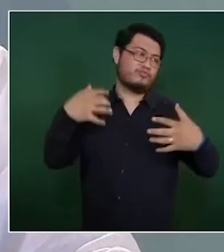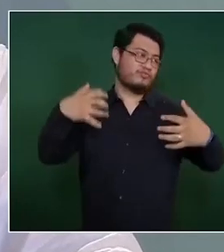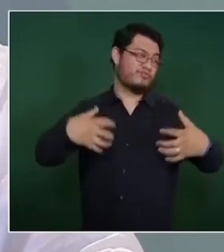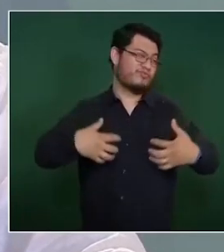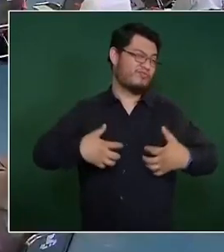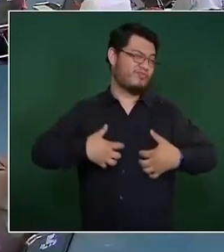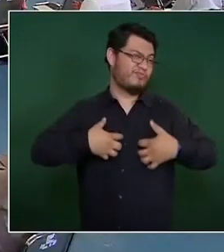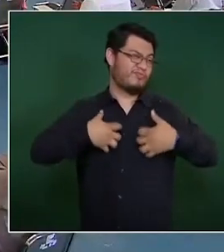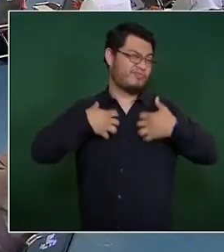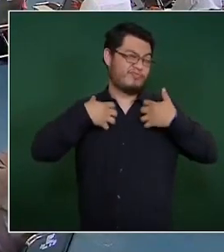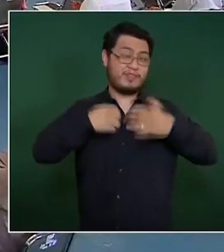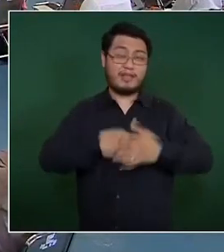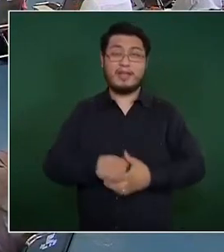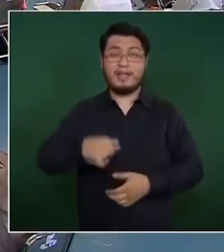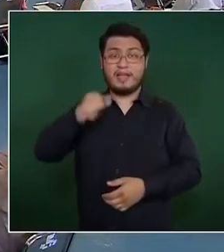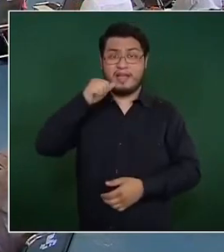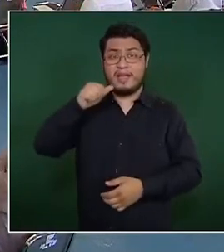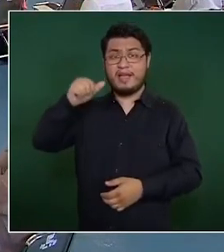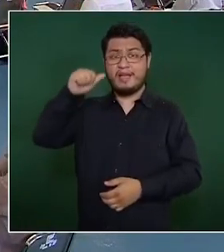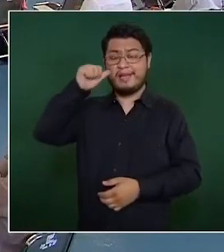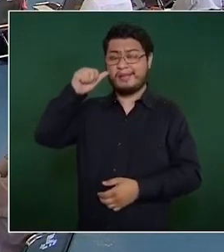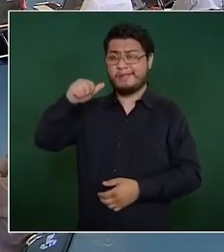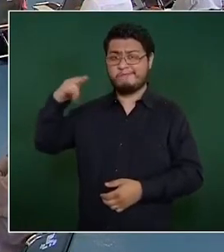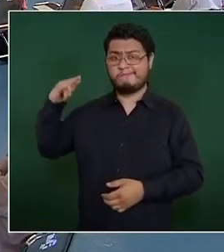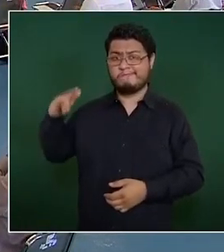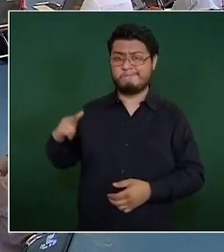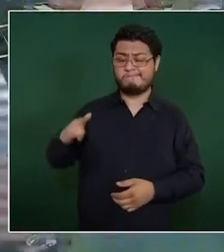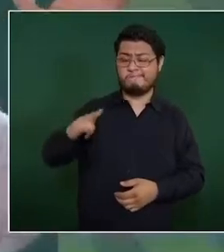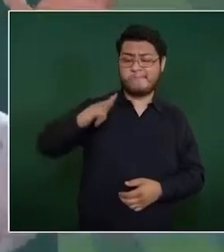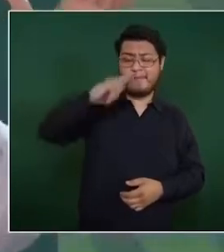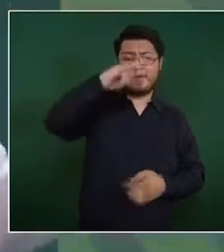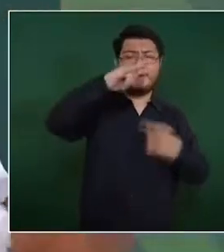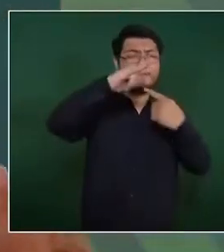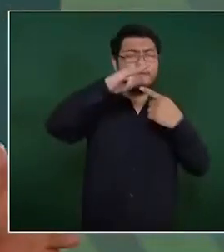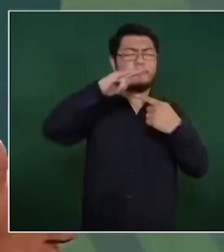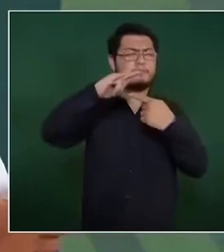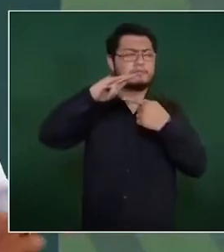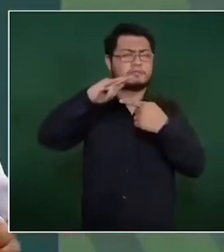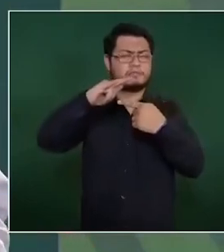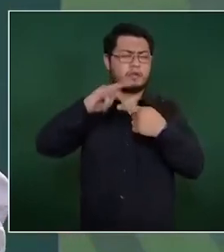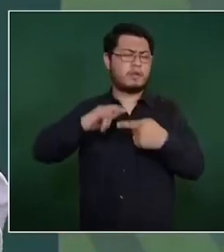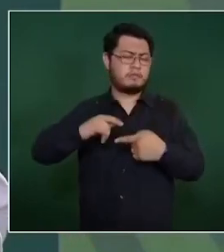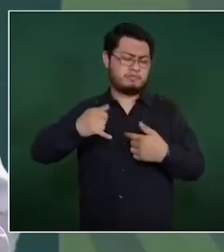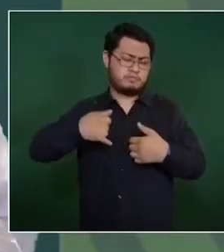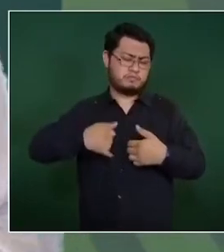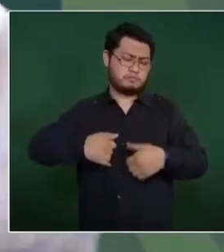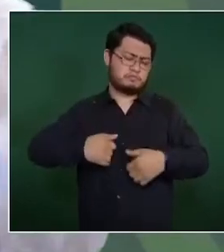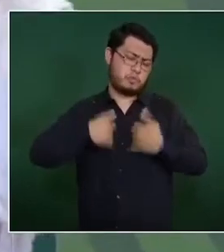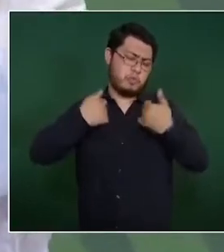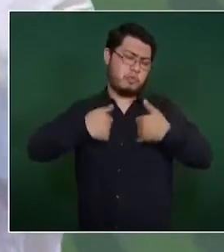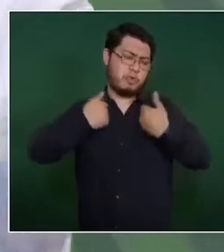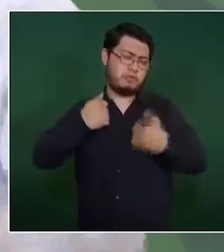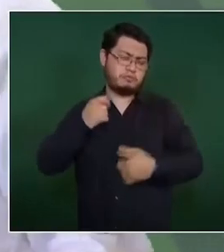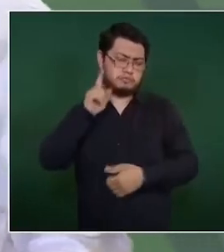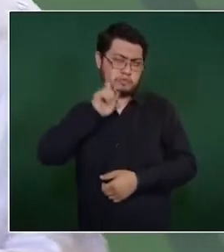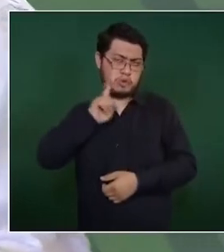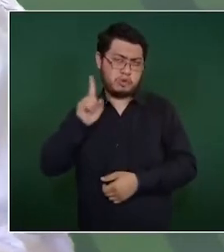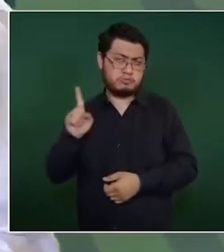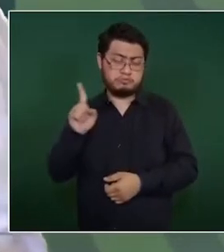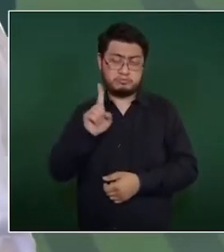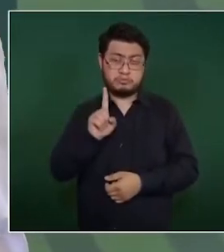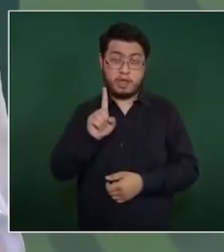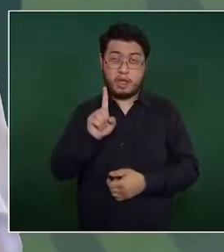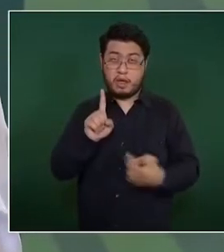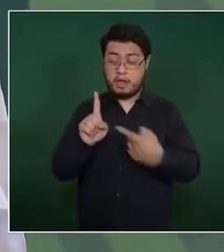enojados. Ayer veníamos en el avión y se paró una joven ahí en el vuelo y se aventó un discurso en